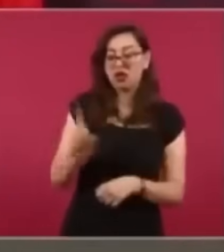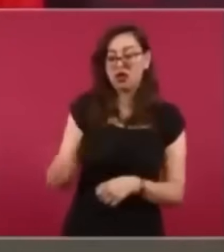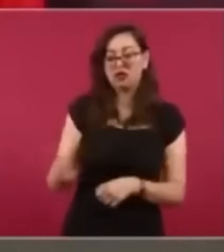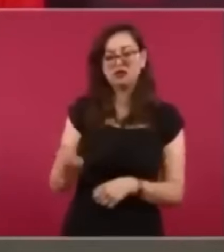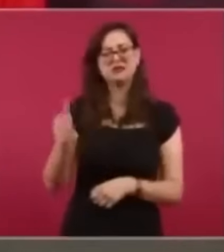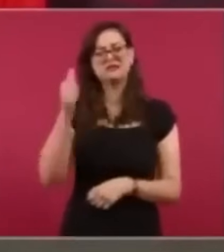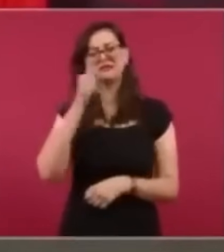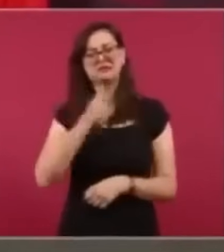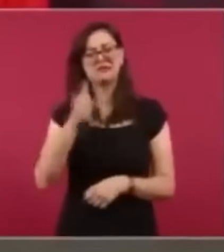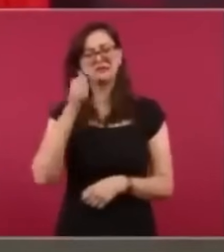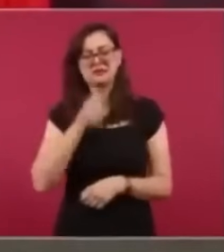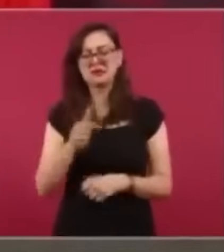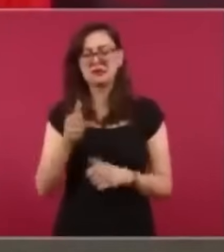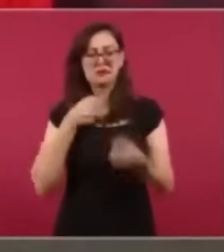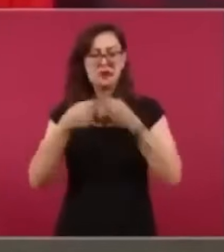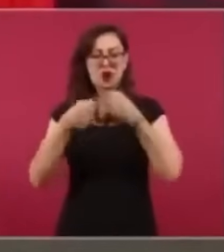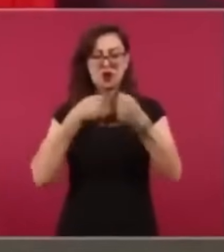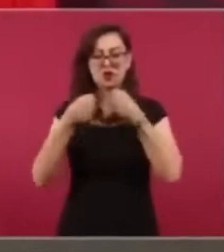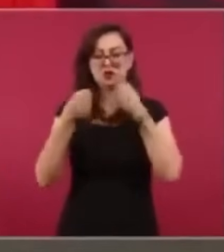el periodismo conservador,